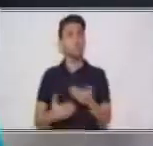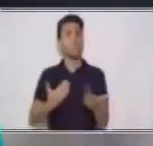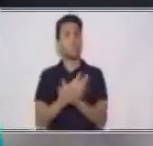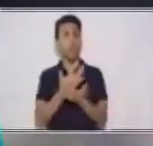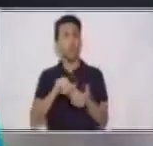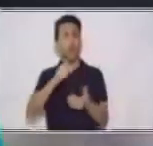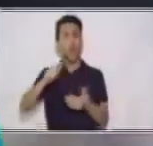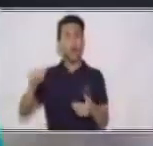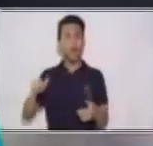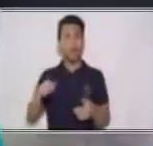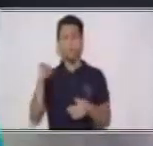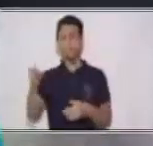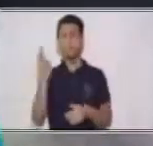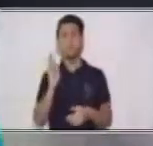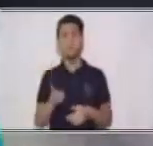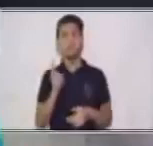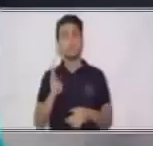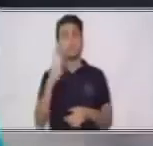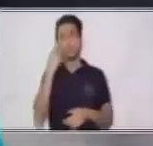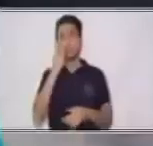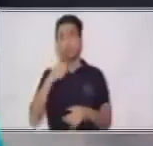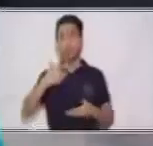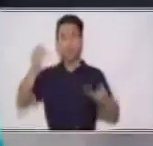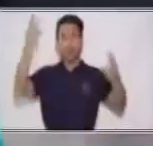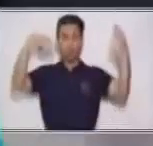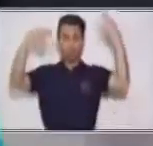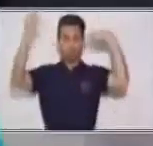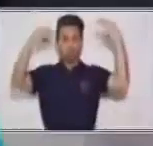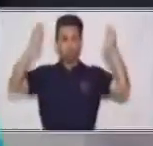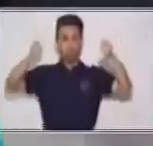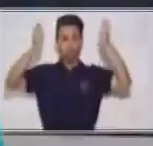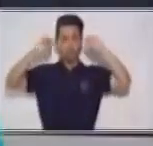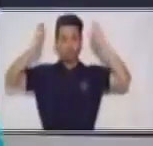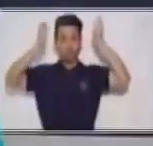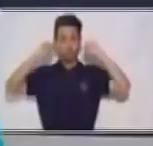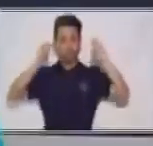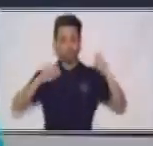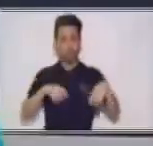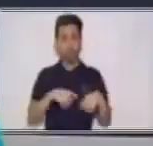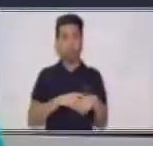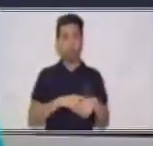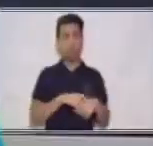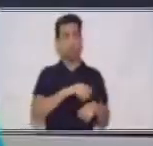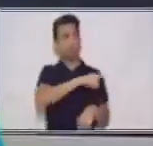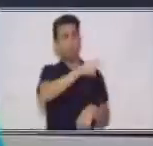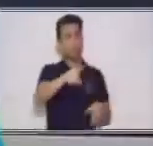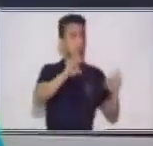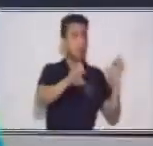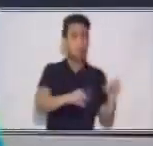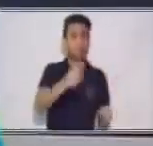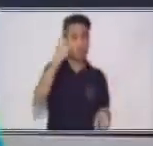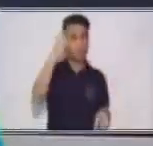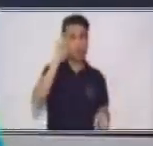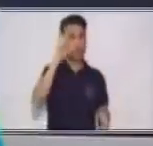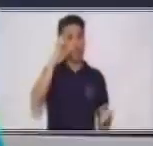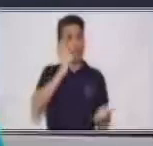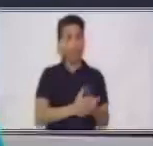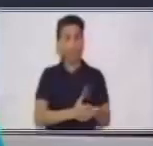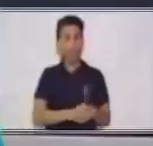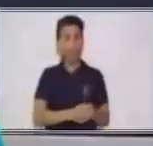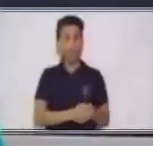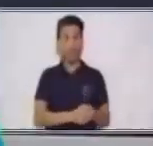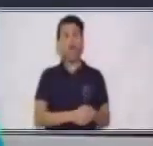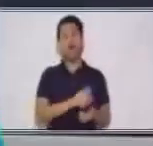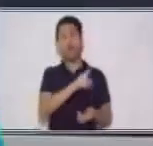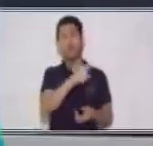nadie le creía a este hombre, simplemente nadie le creía. Pero venía él y decía, si no me crees, Andamirá.